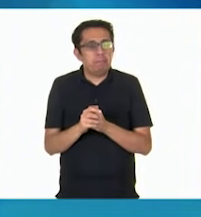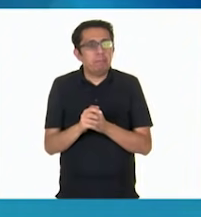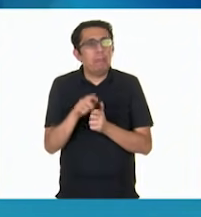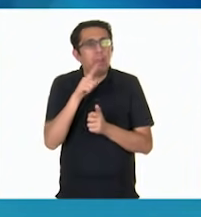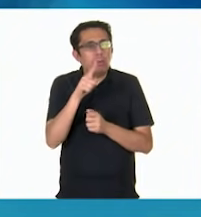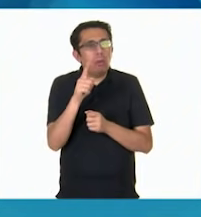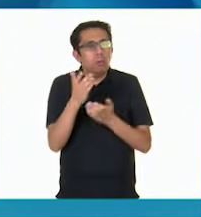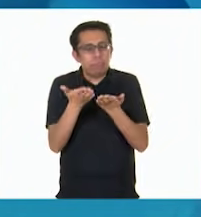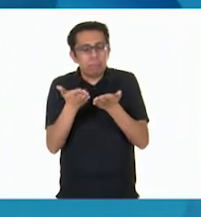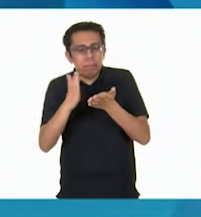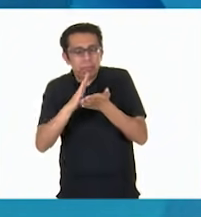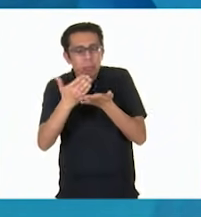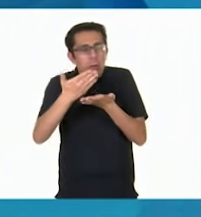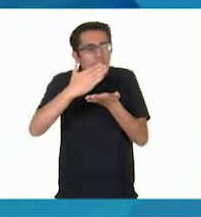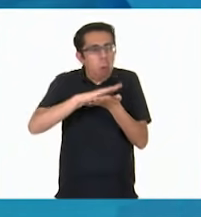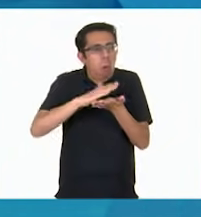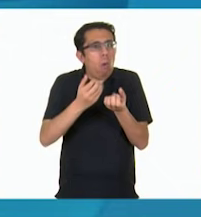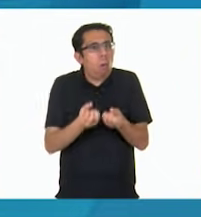Aquí.